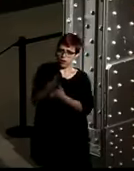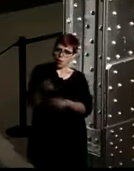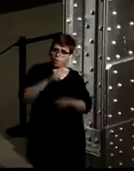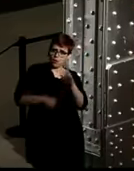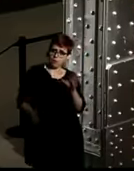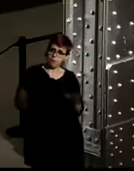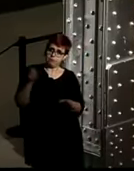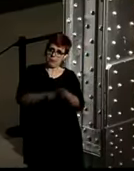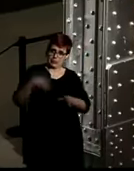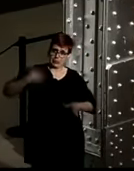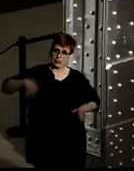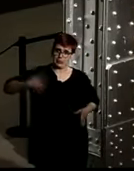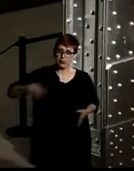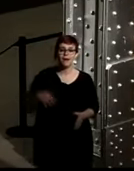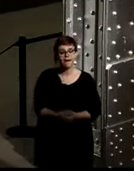No hace poco.